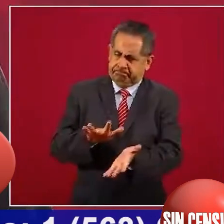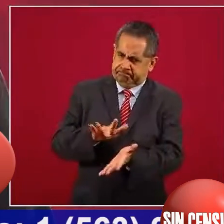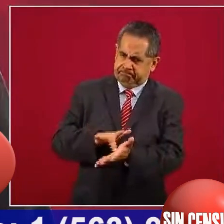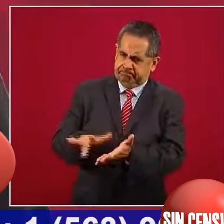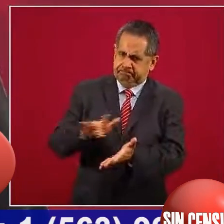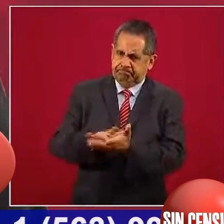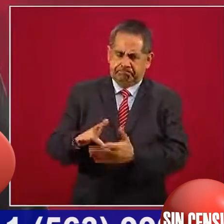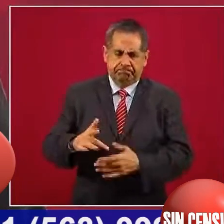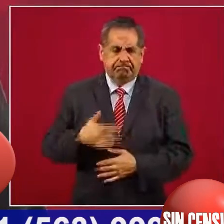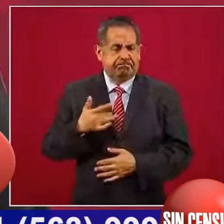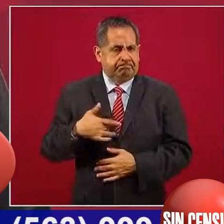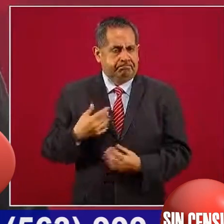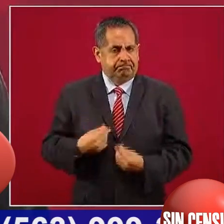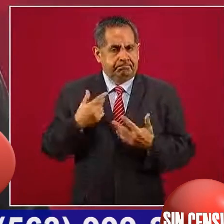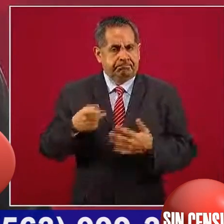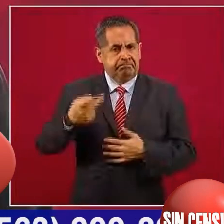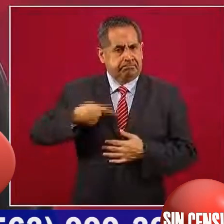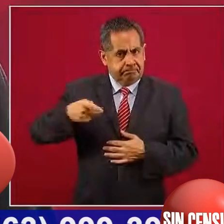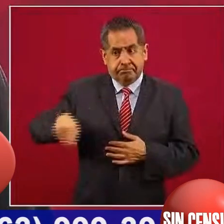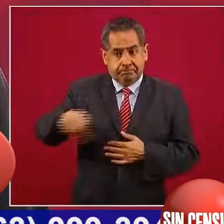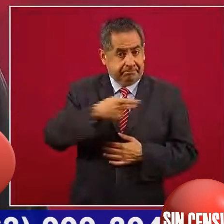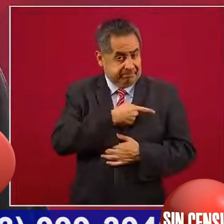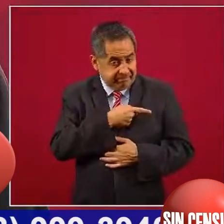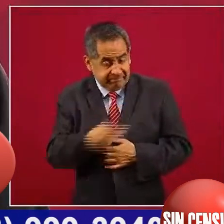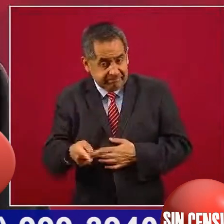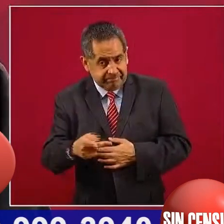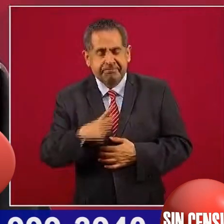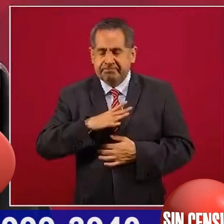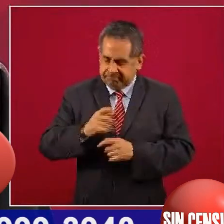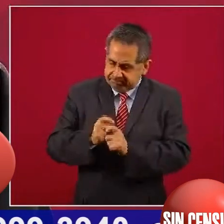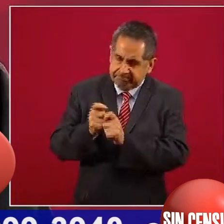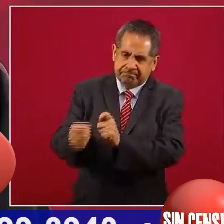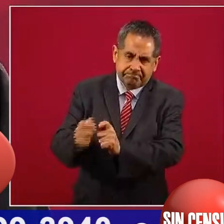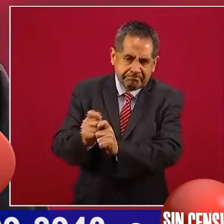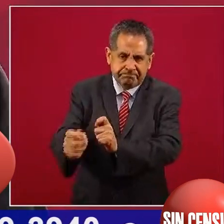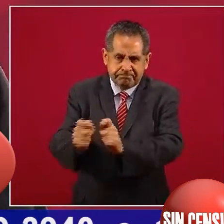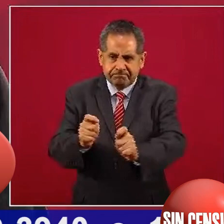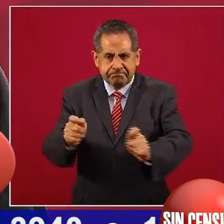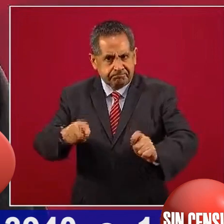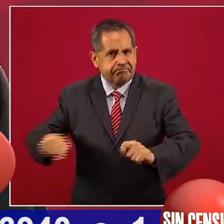que la gente más pobre tenga ingresos.